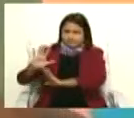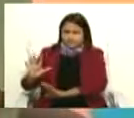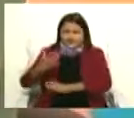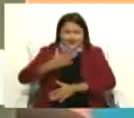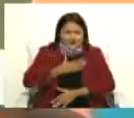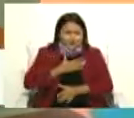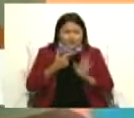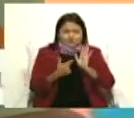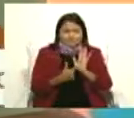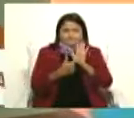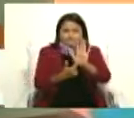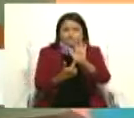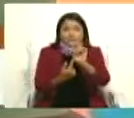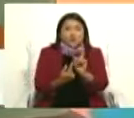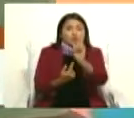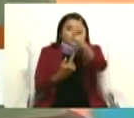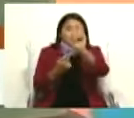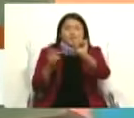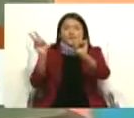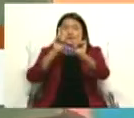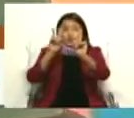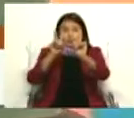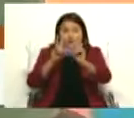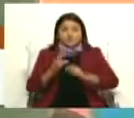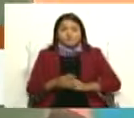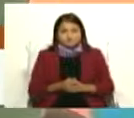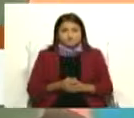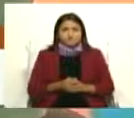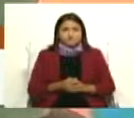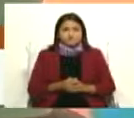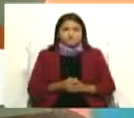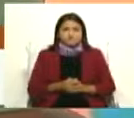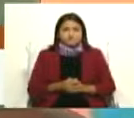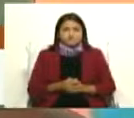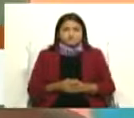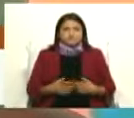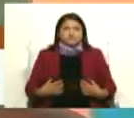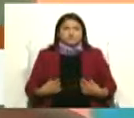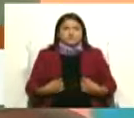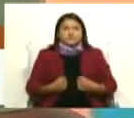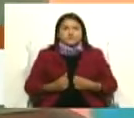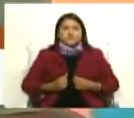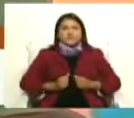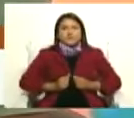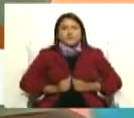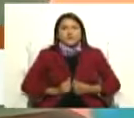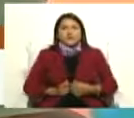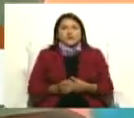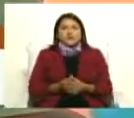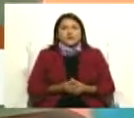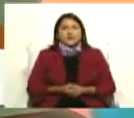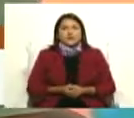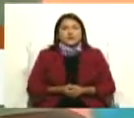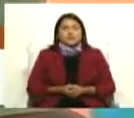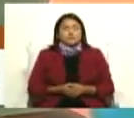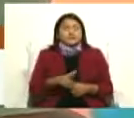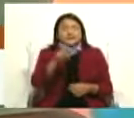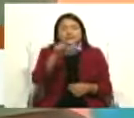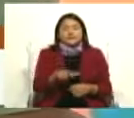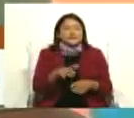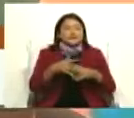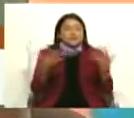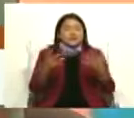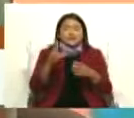para unirnos. Y por eso saludo esta última pregunta. Esto va más allá de los que militamos en un partido político. Es un tema de los venezolanos y las